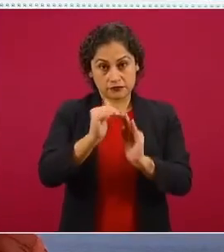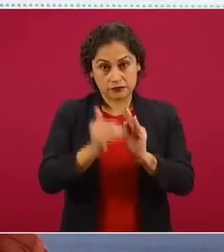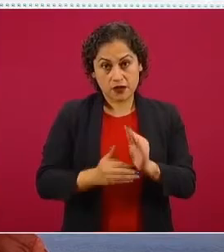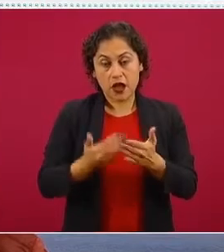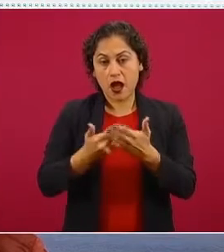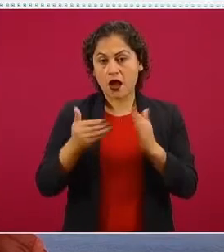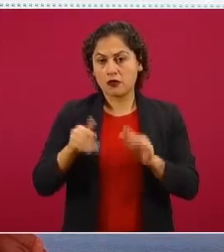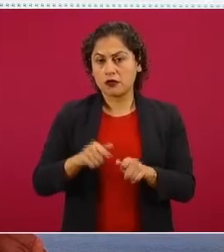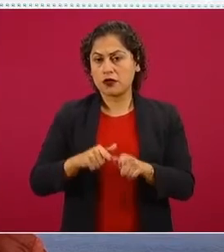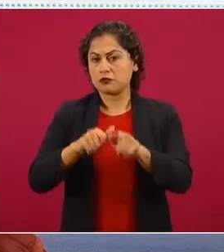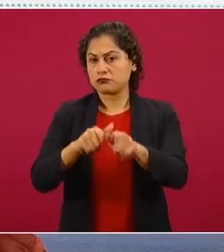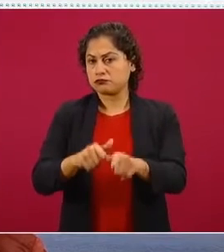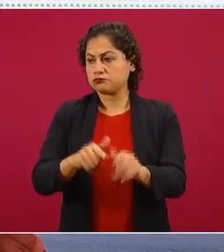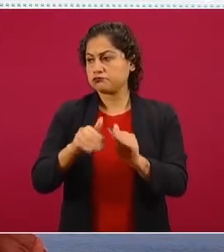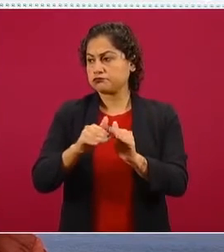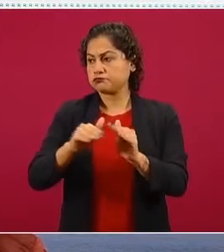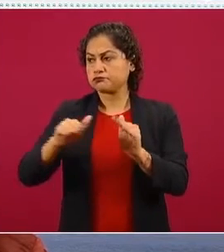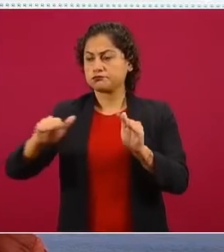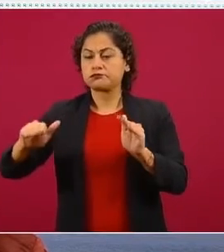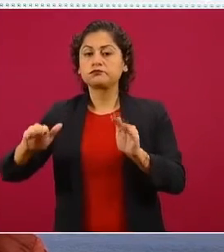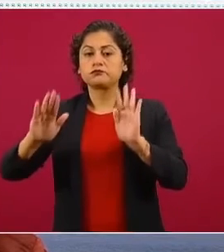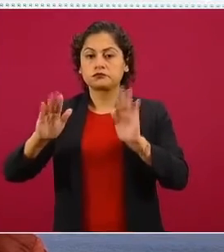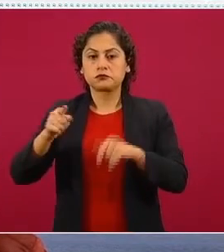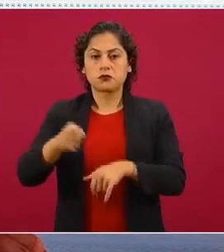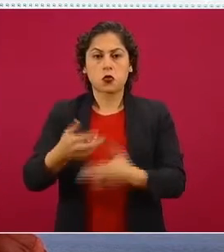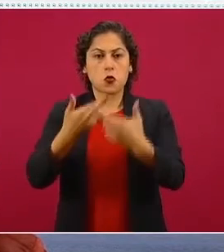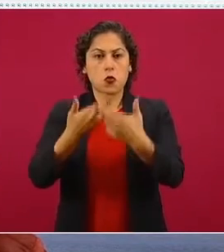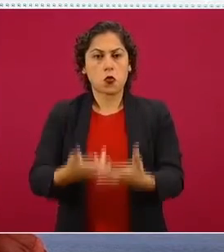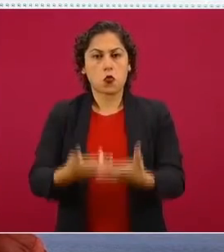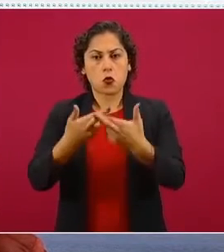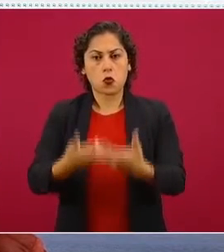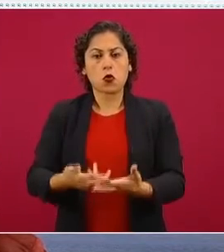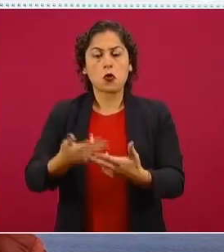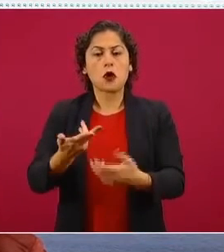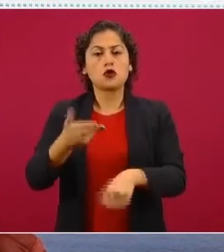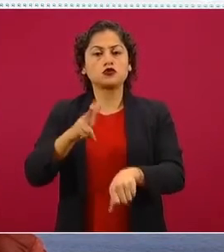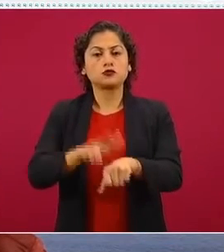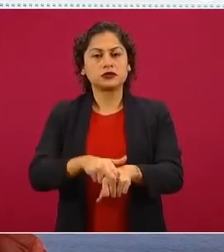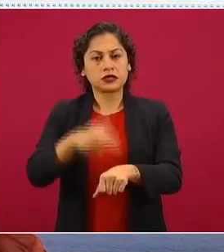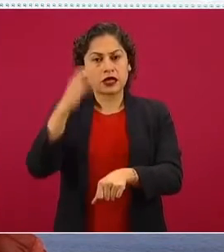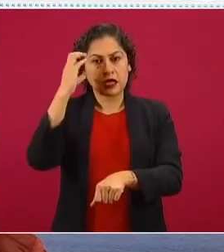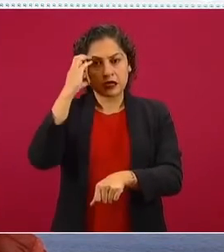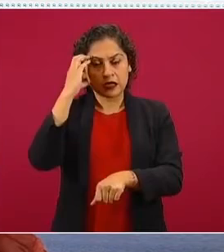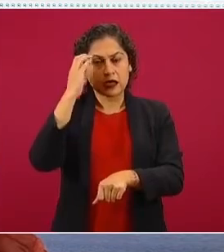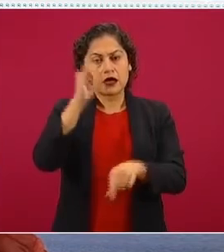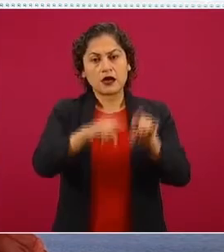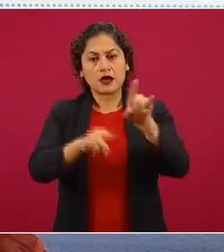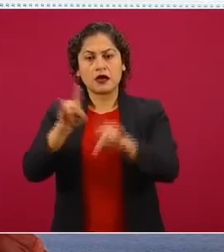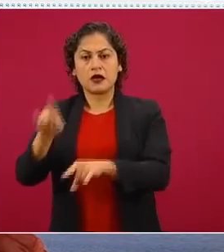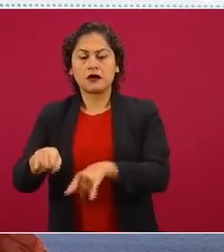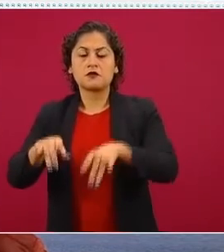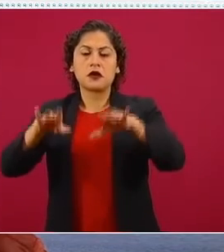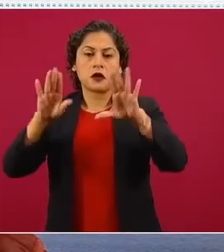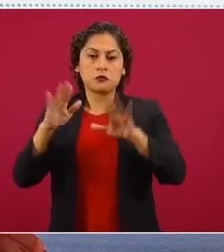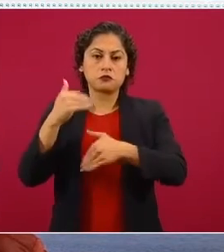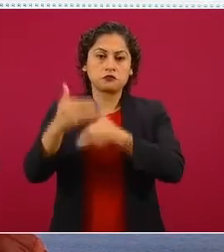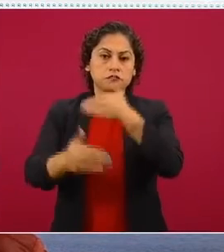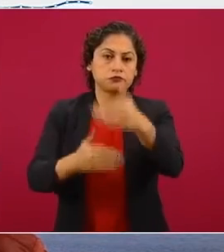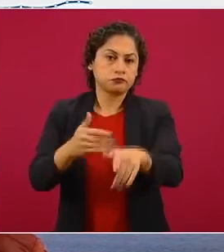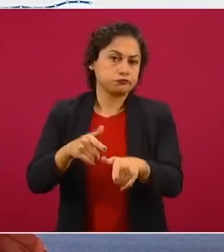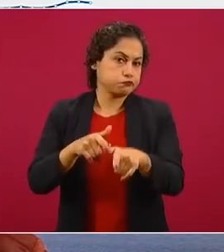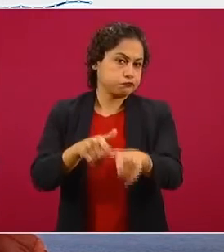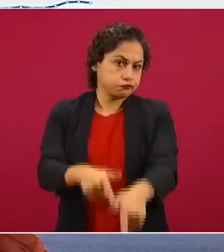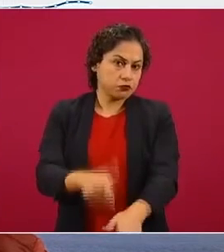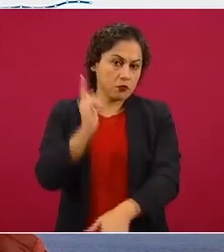tiene todavía una excelente reserva hospitalaria, en la medida en que no repunten los contagios, tiene unas buenas posibilidades de mantenerse